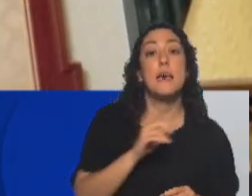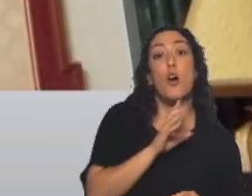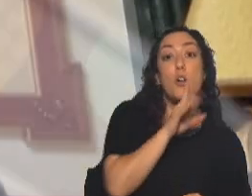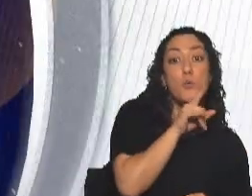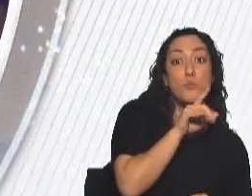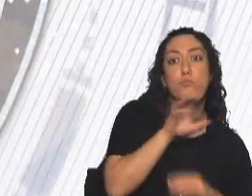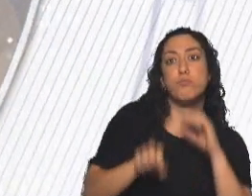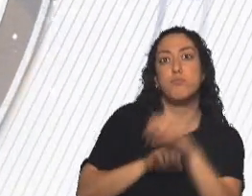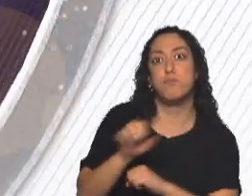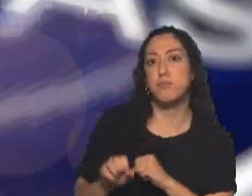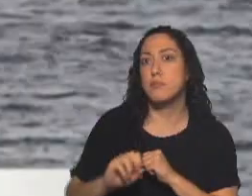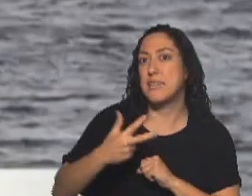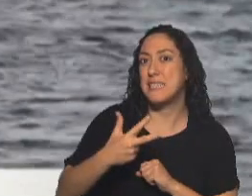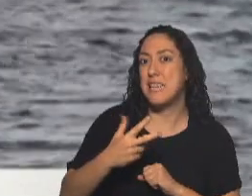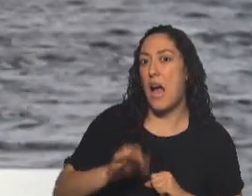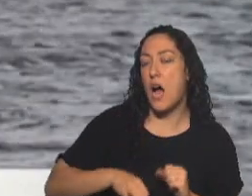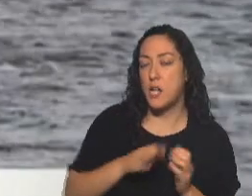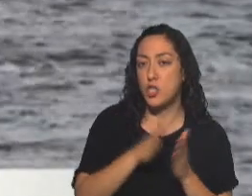año.